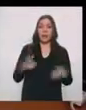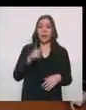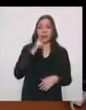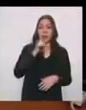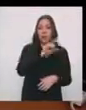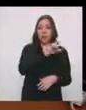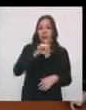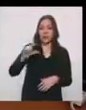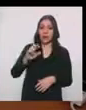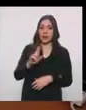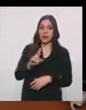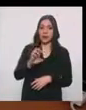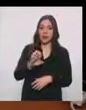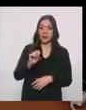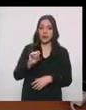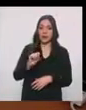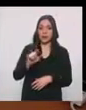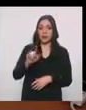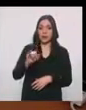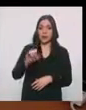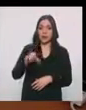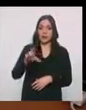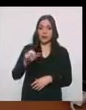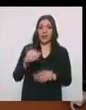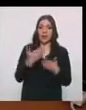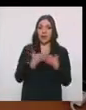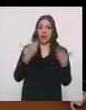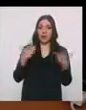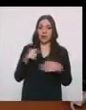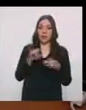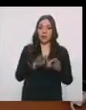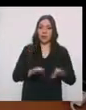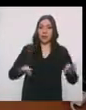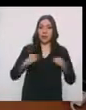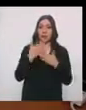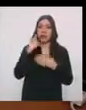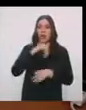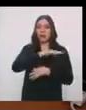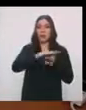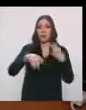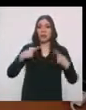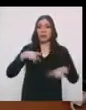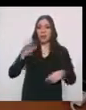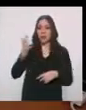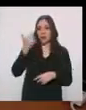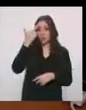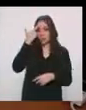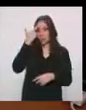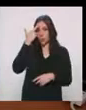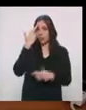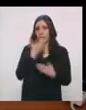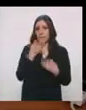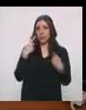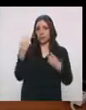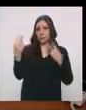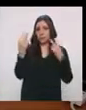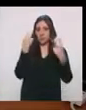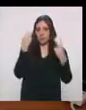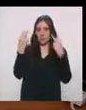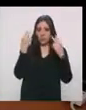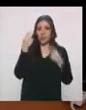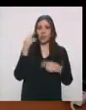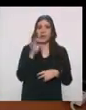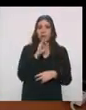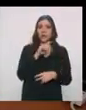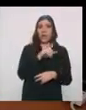como en su momento apareció, para recordarnos algo muy importante a todos los que nos estén viendo en casa y en donde nos estén haciendo favor de seguirnos, que cualquier adversidad se